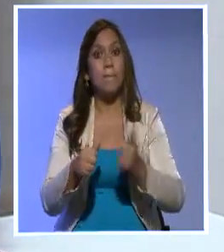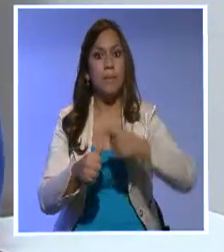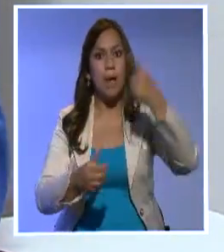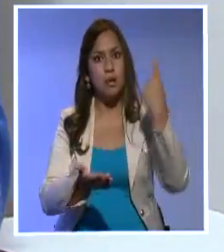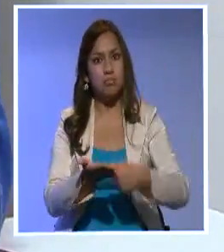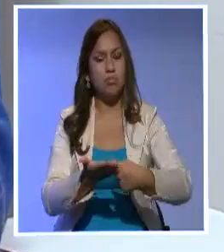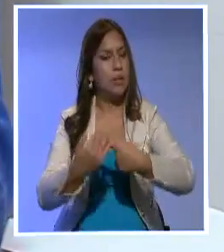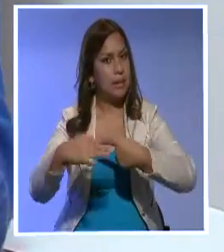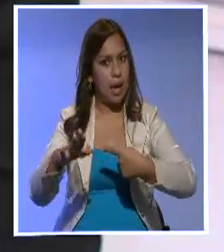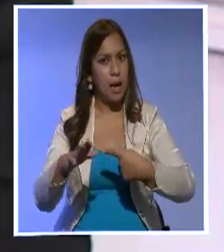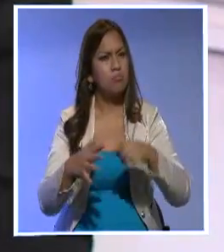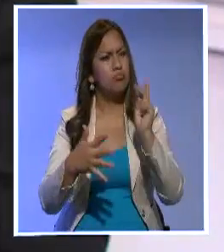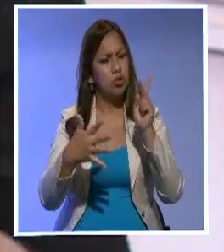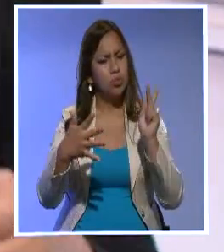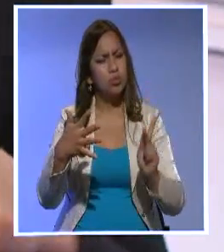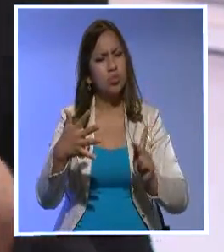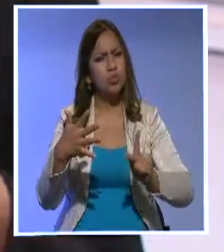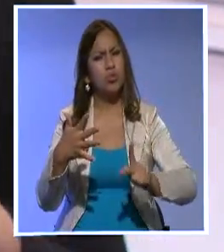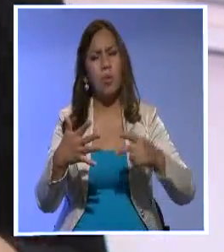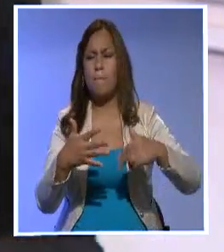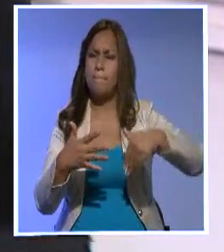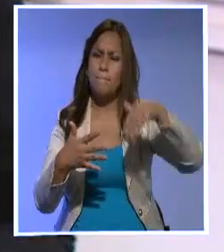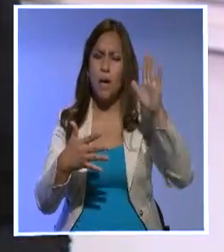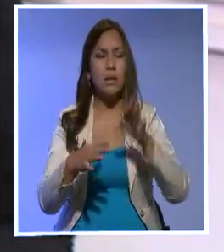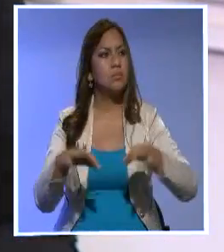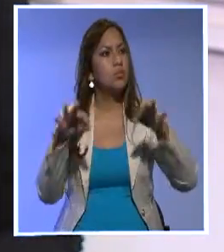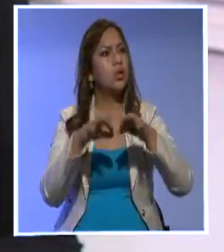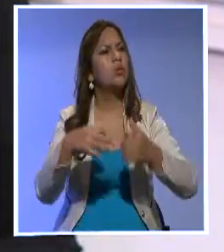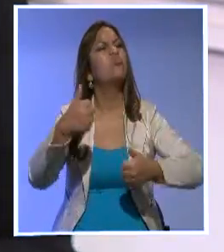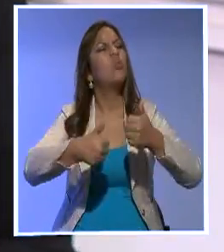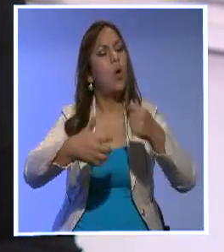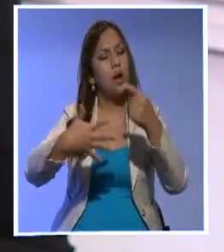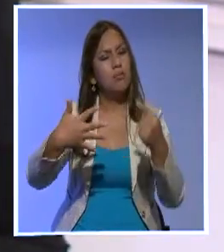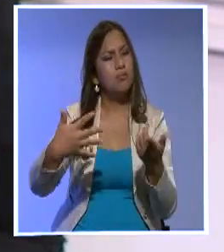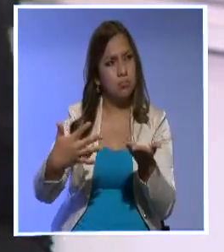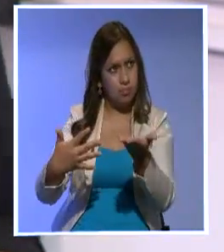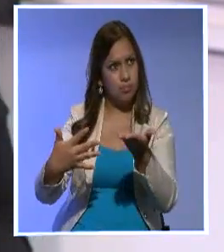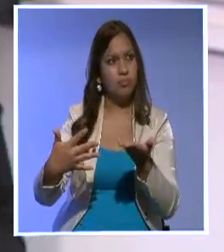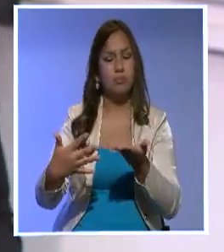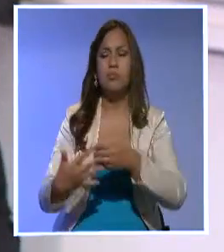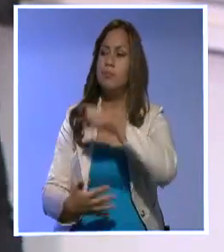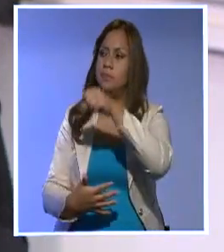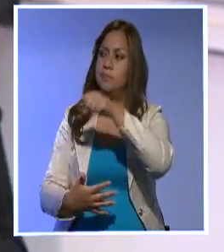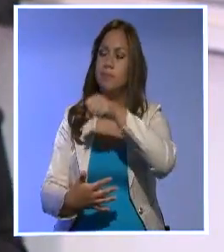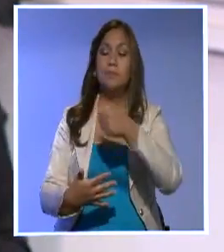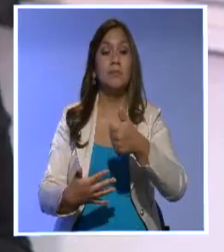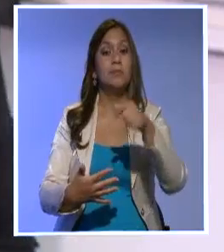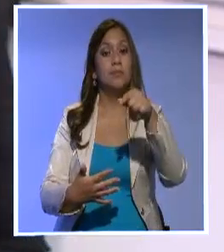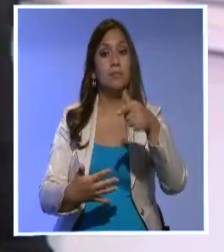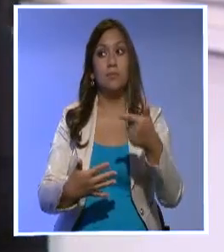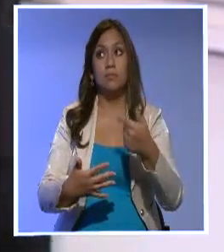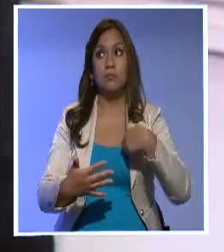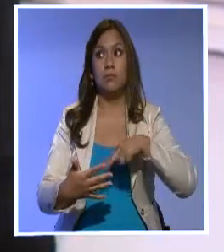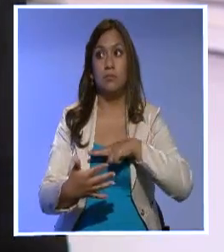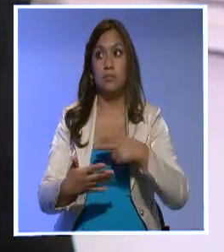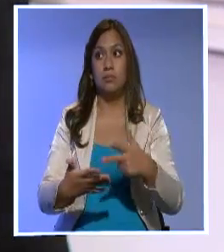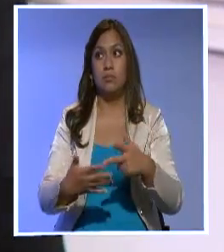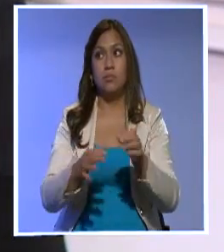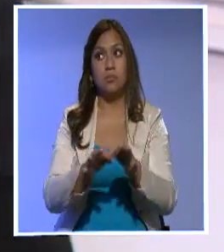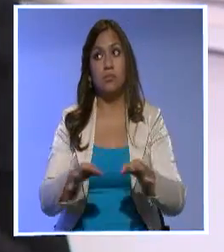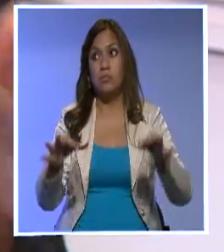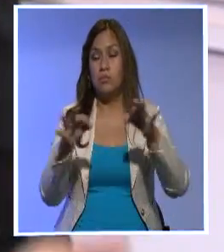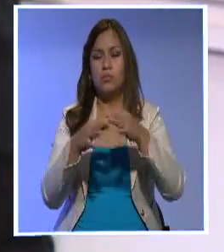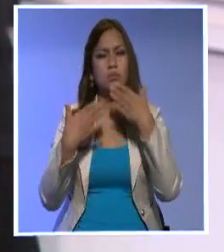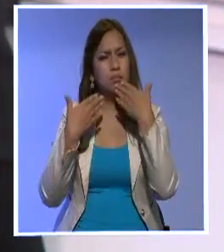momento bueno a nosotros nos parece importante que dentro de las alternativas y las herramientas que podamos ubicar para